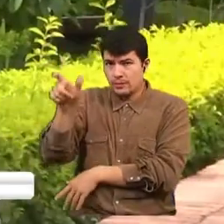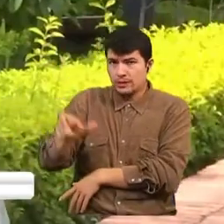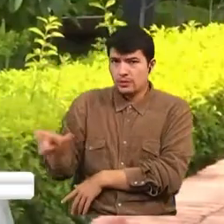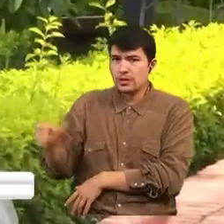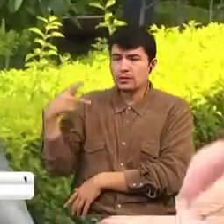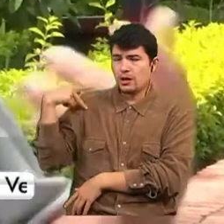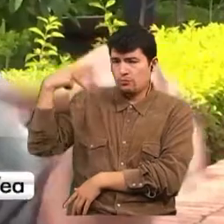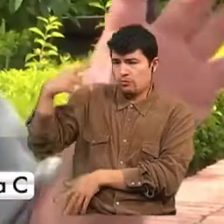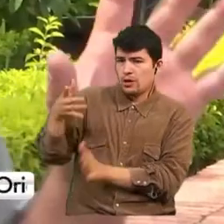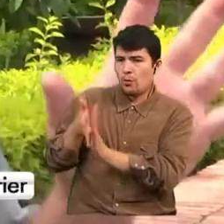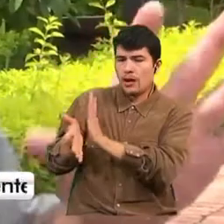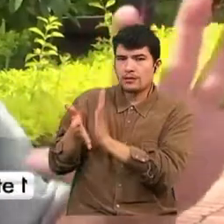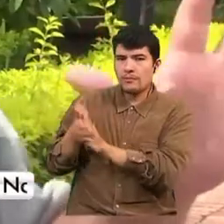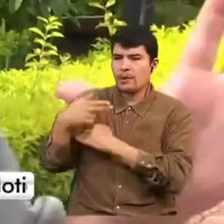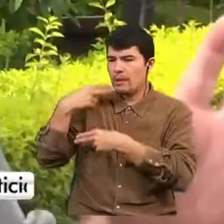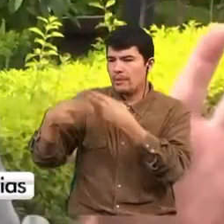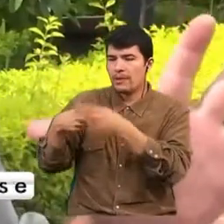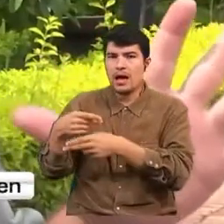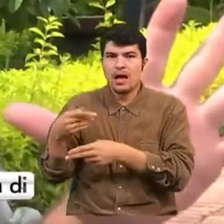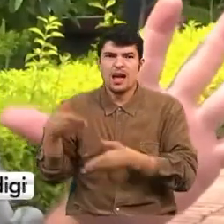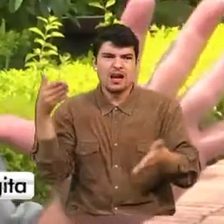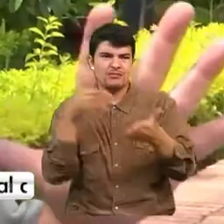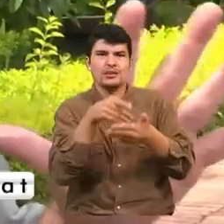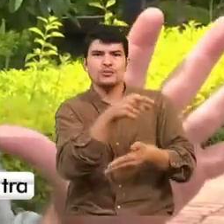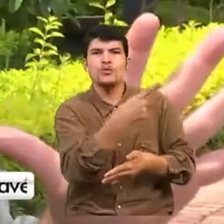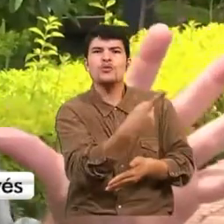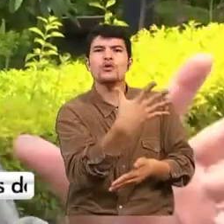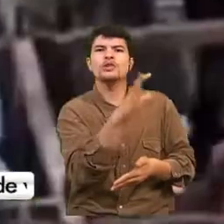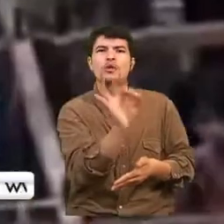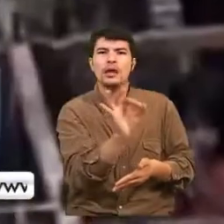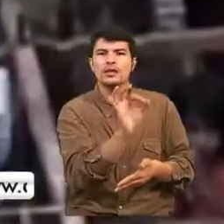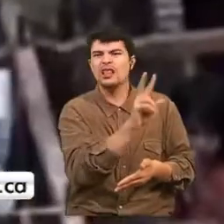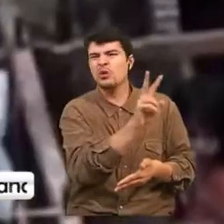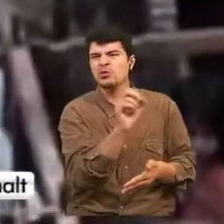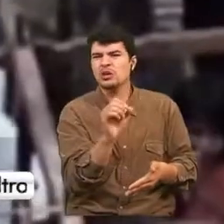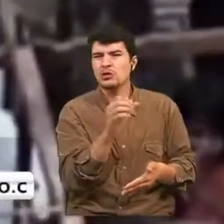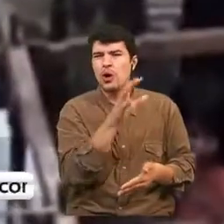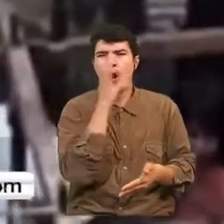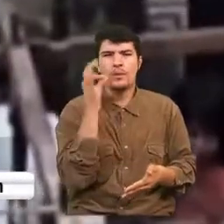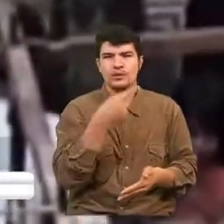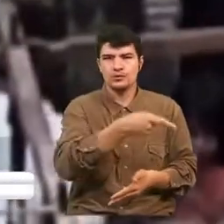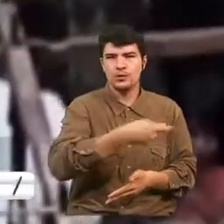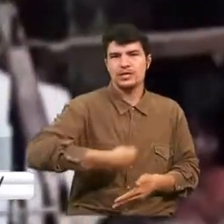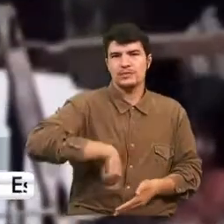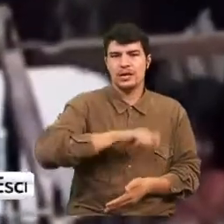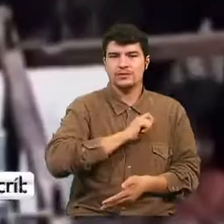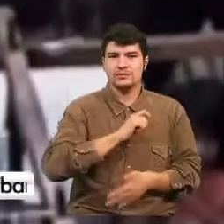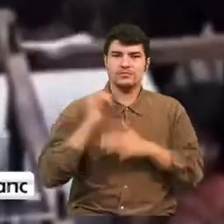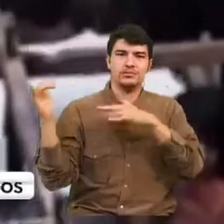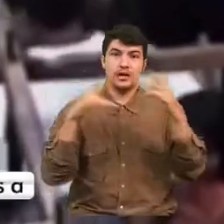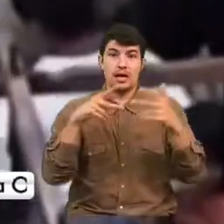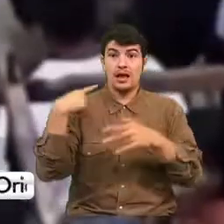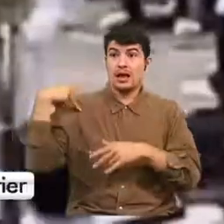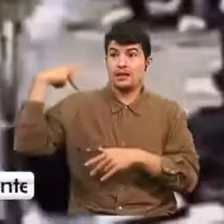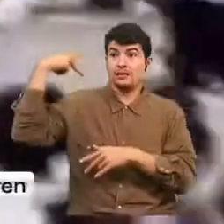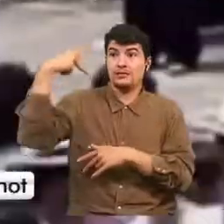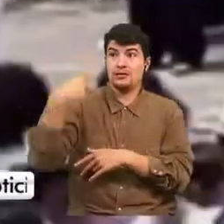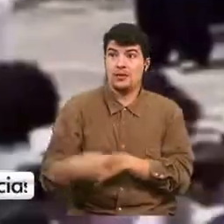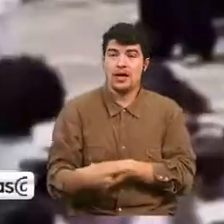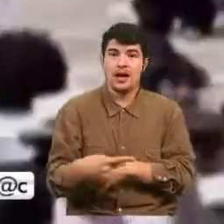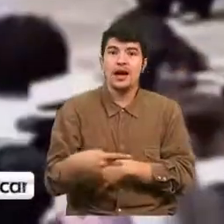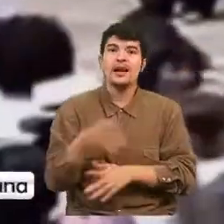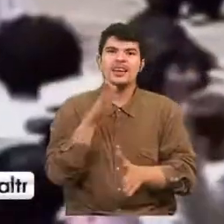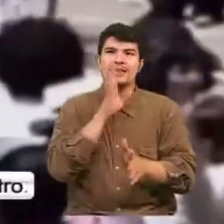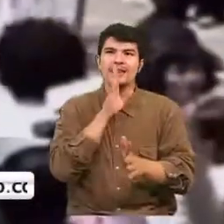historiadores, y contra 150 o 200 hombres españoles que habían. Esta historia será escenificada por estudiantes